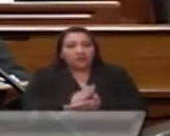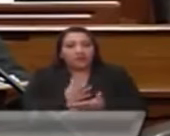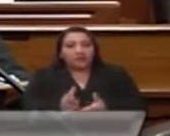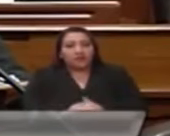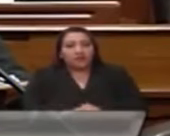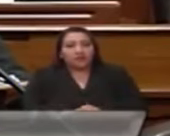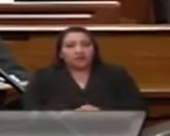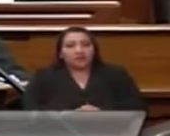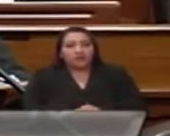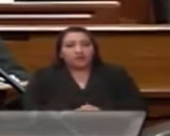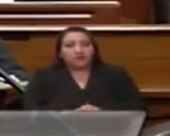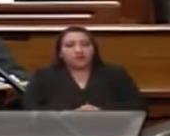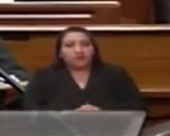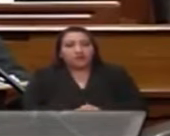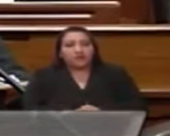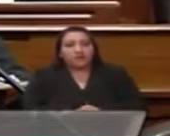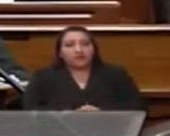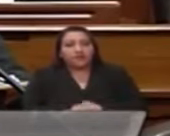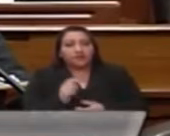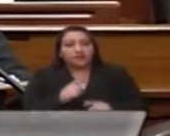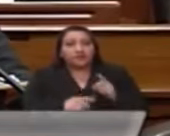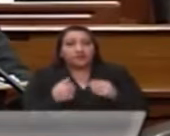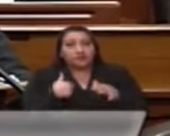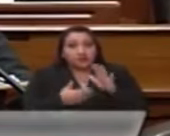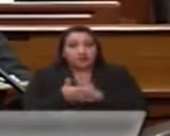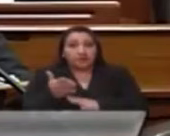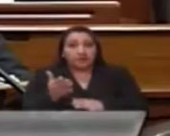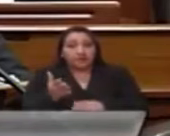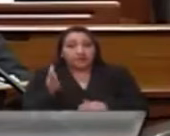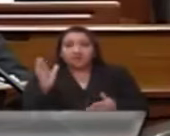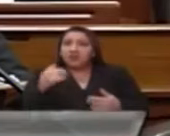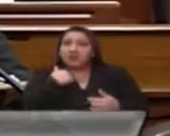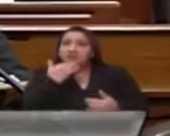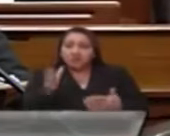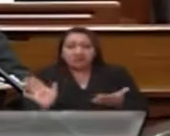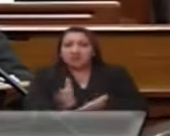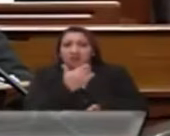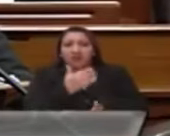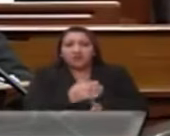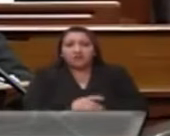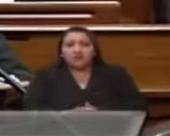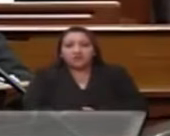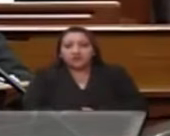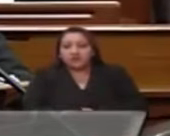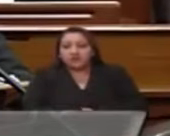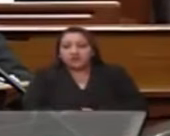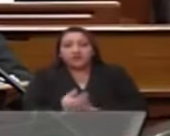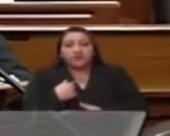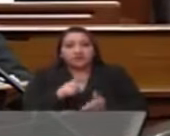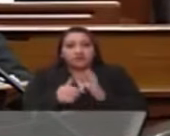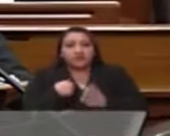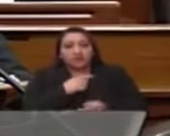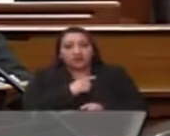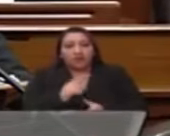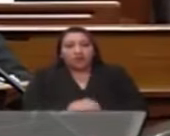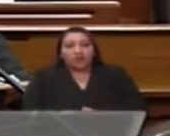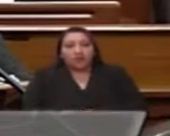nadie. Y que si alguien debe salir, no duden que saldrá y será denunciado.